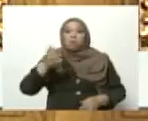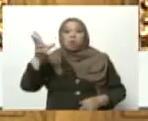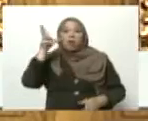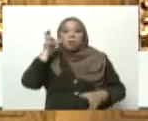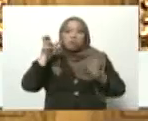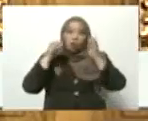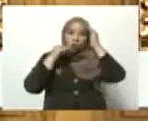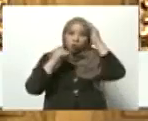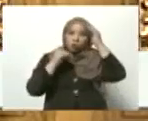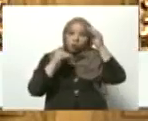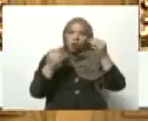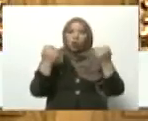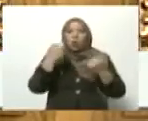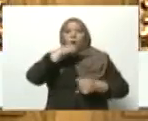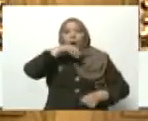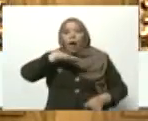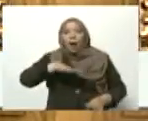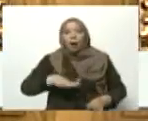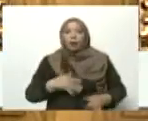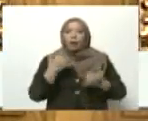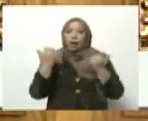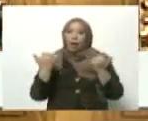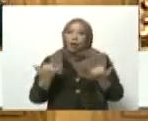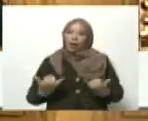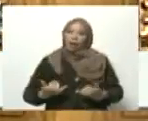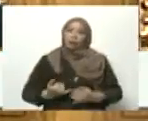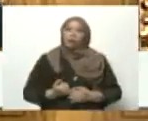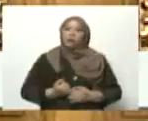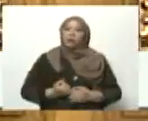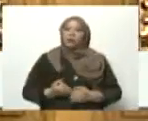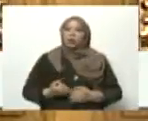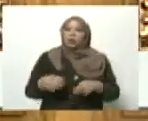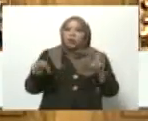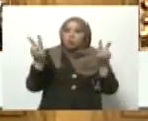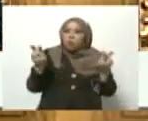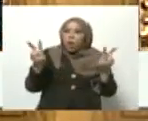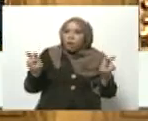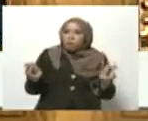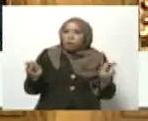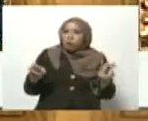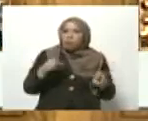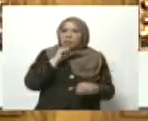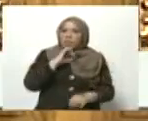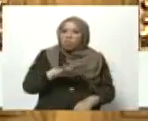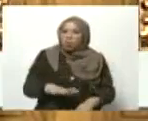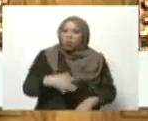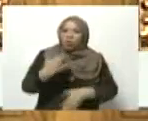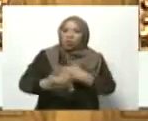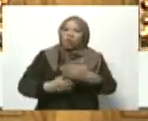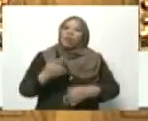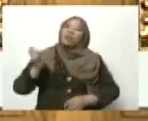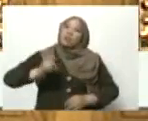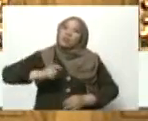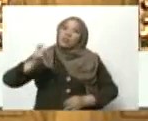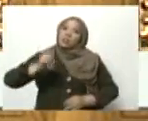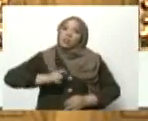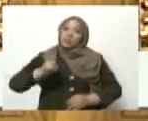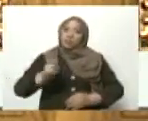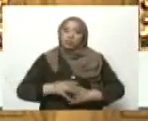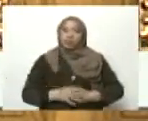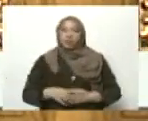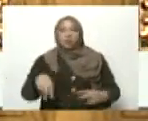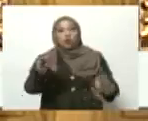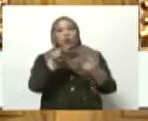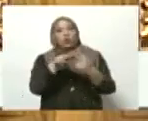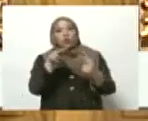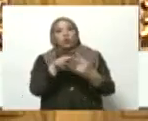conocen la historia, pero hay ángulos de esta historia que están apareciendo recientemente y que necesitan ser conocidos